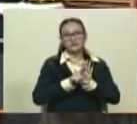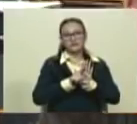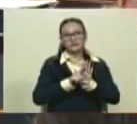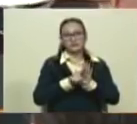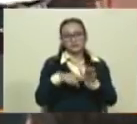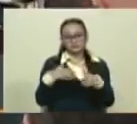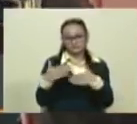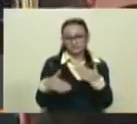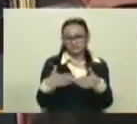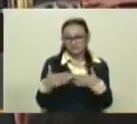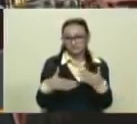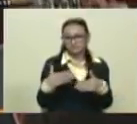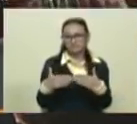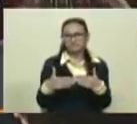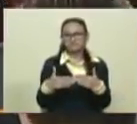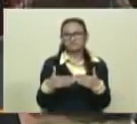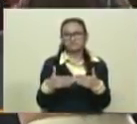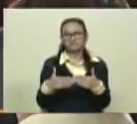hecho